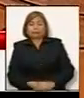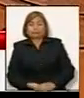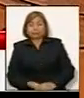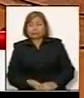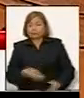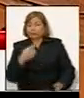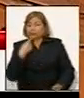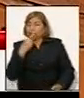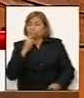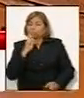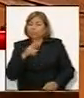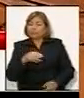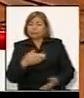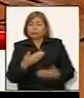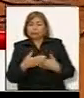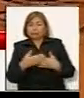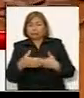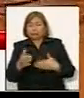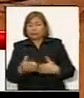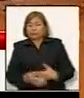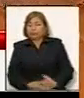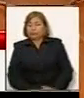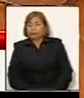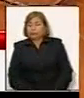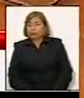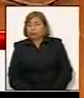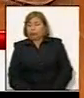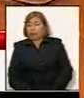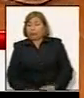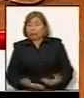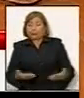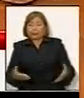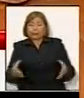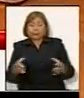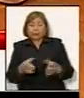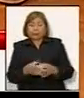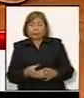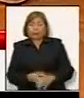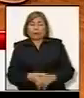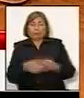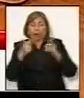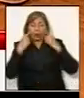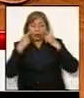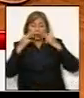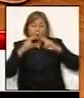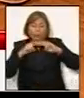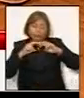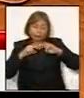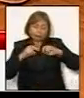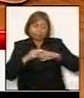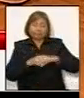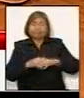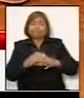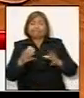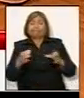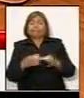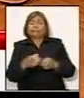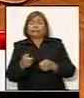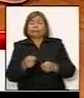va a continuar en esta comisión investigadora que preside a